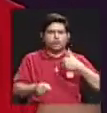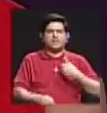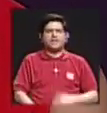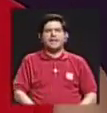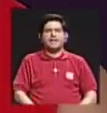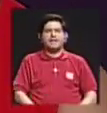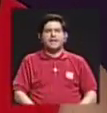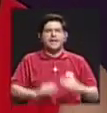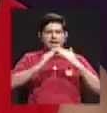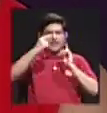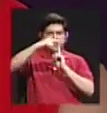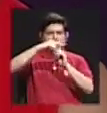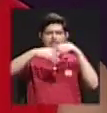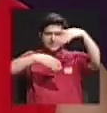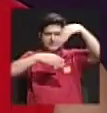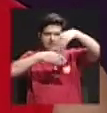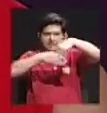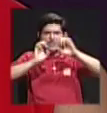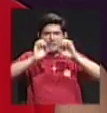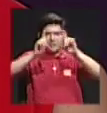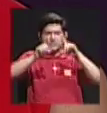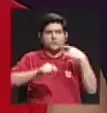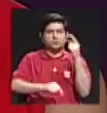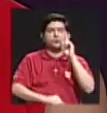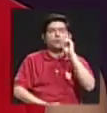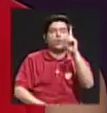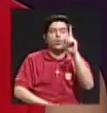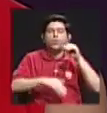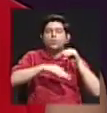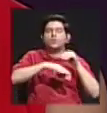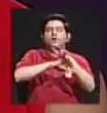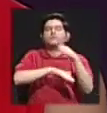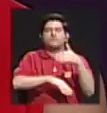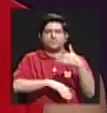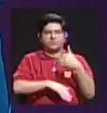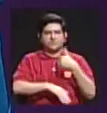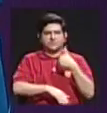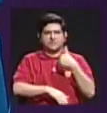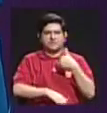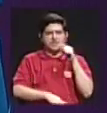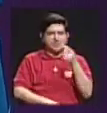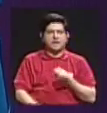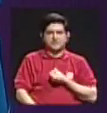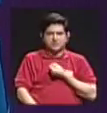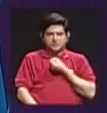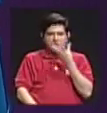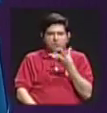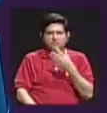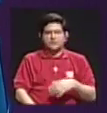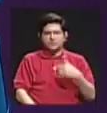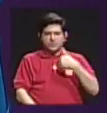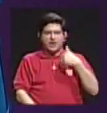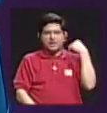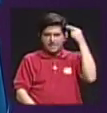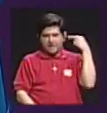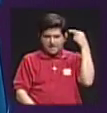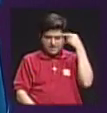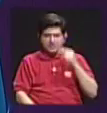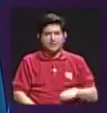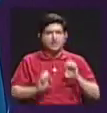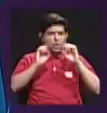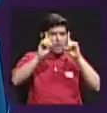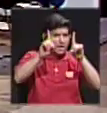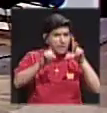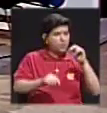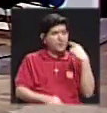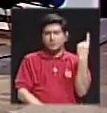la Iglesia sobre la educación. Esa es solo una de las implicaciones que ha tenido esta confesionalidad del Estado en la educación, no es la